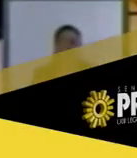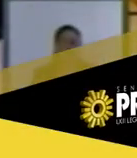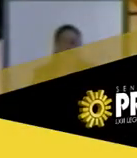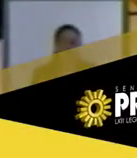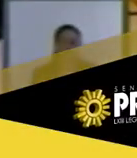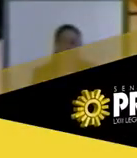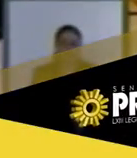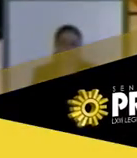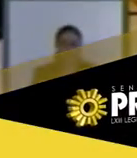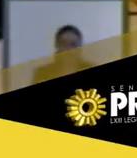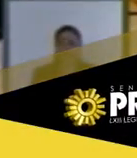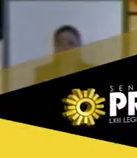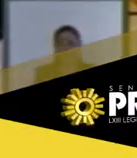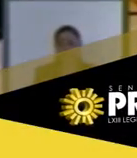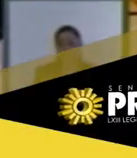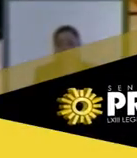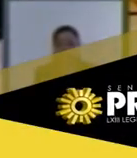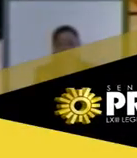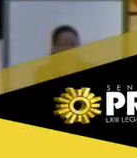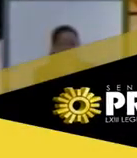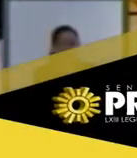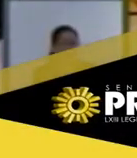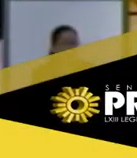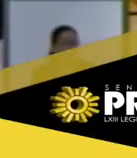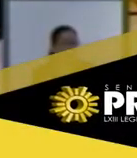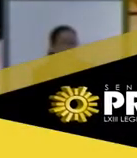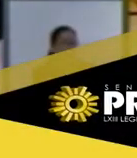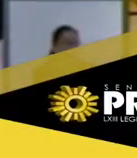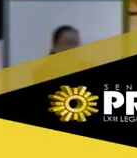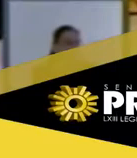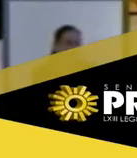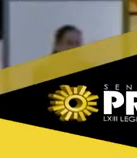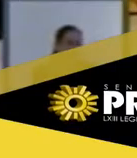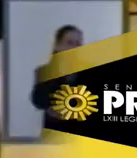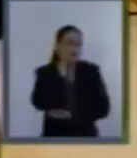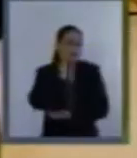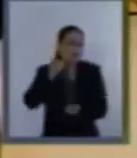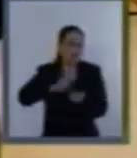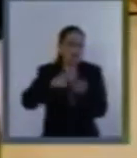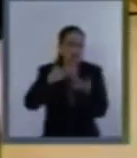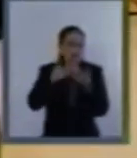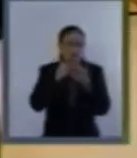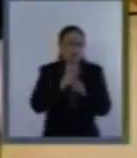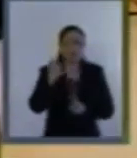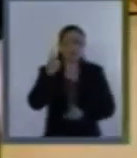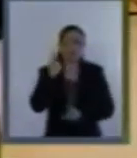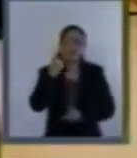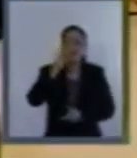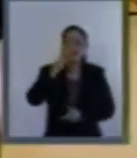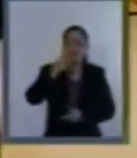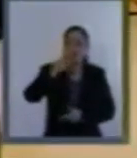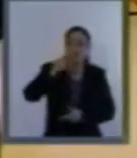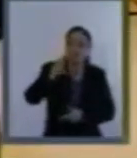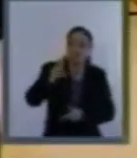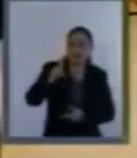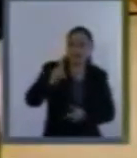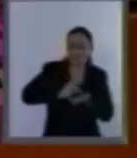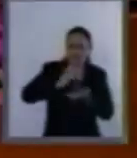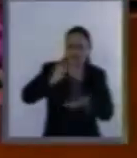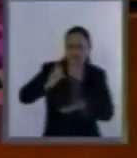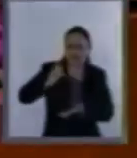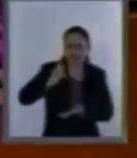la generosidad de los compañeros y compañeras senadores del PRD por